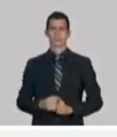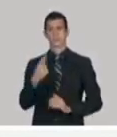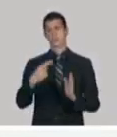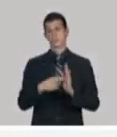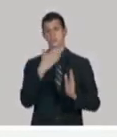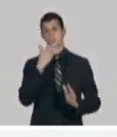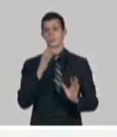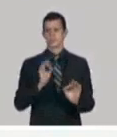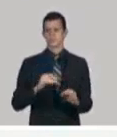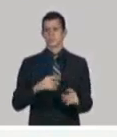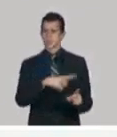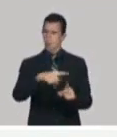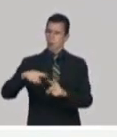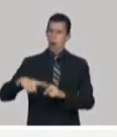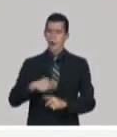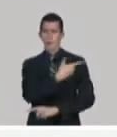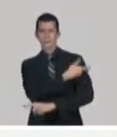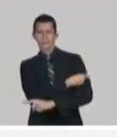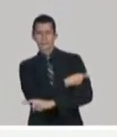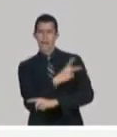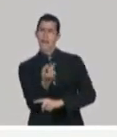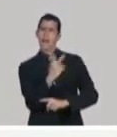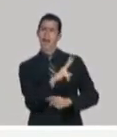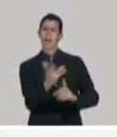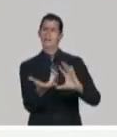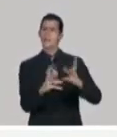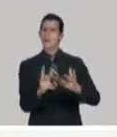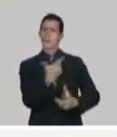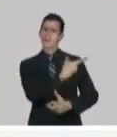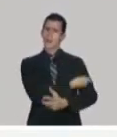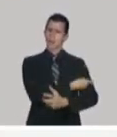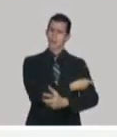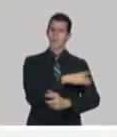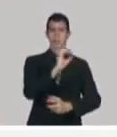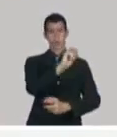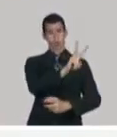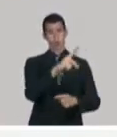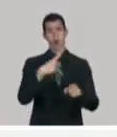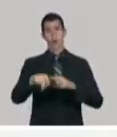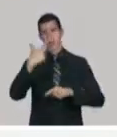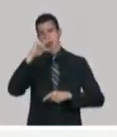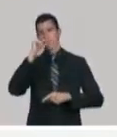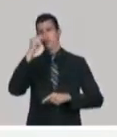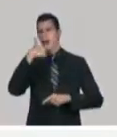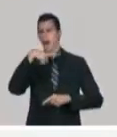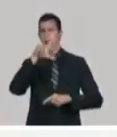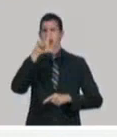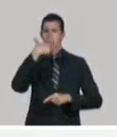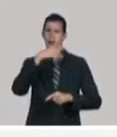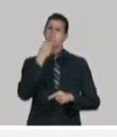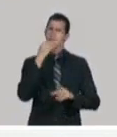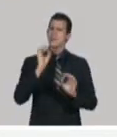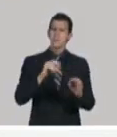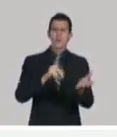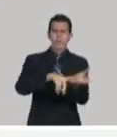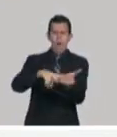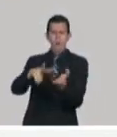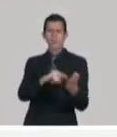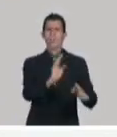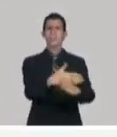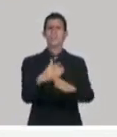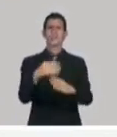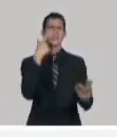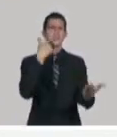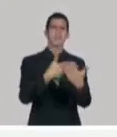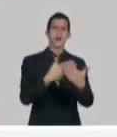y la siguiente ya el 12 de mayo comenzamos una intervención sanitaria en grupos y territorios de riesgo como pueden ver